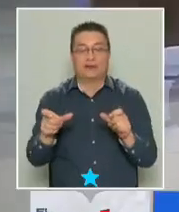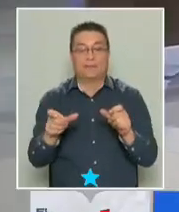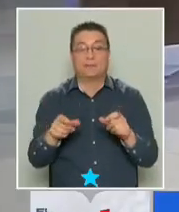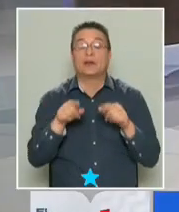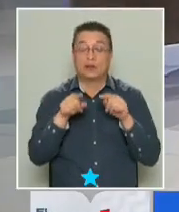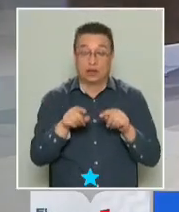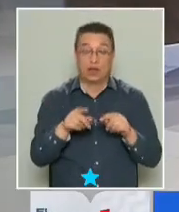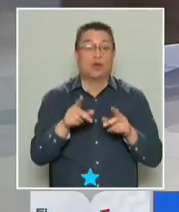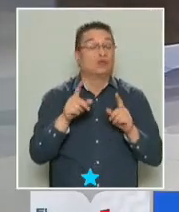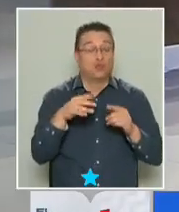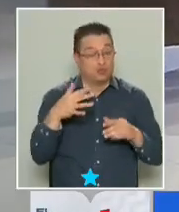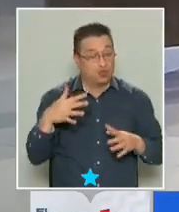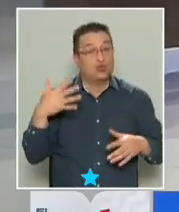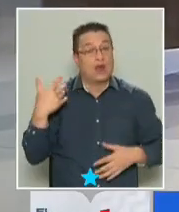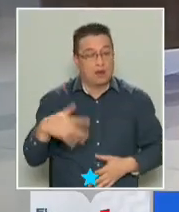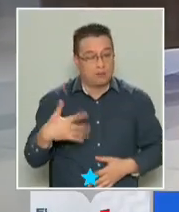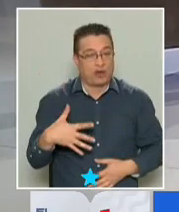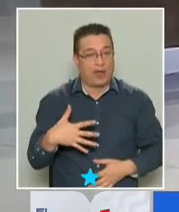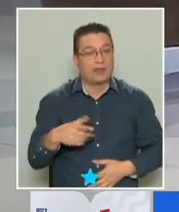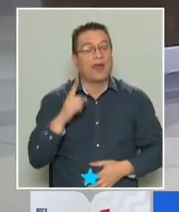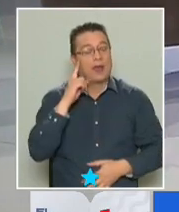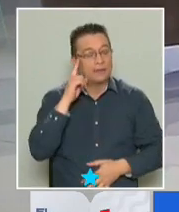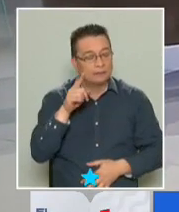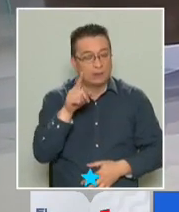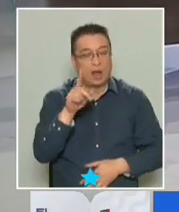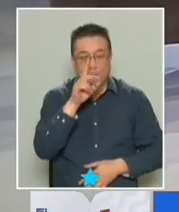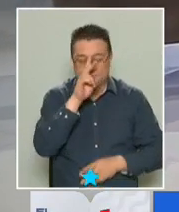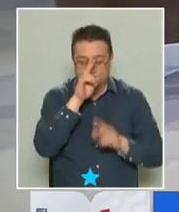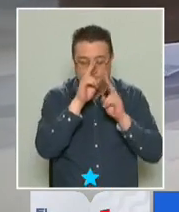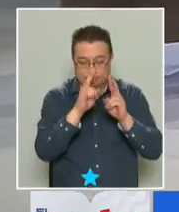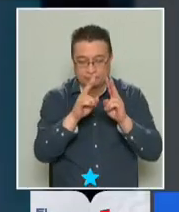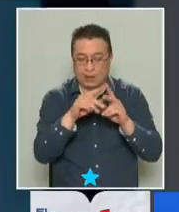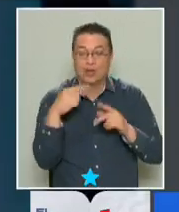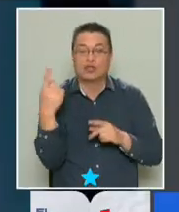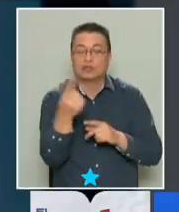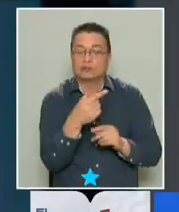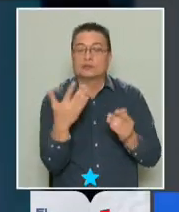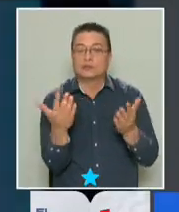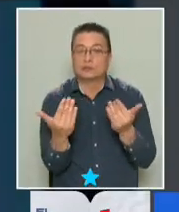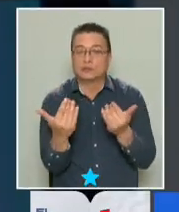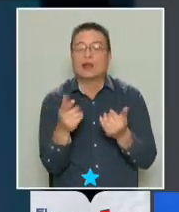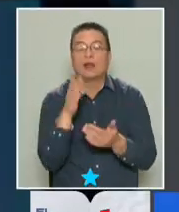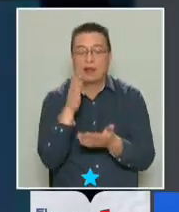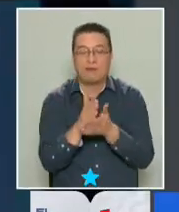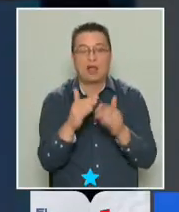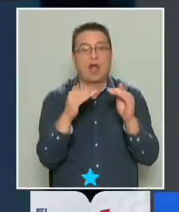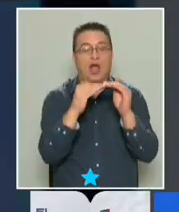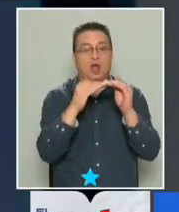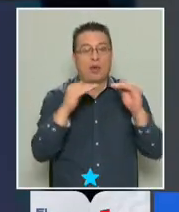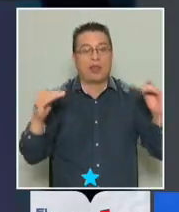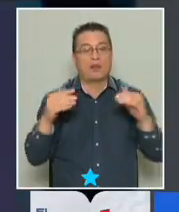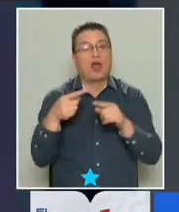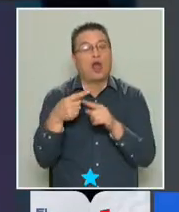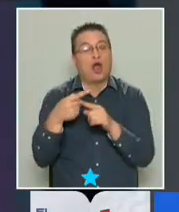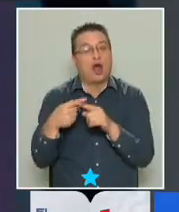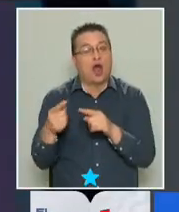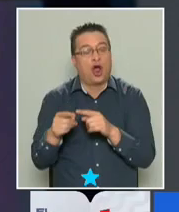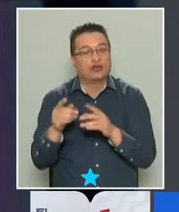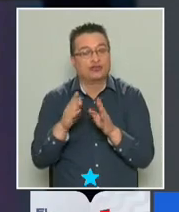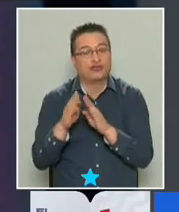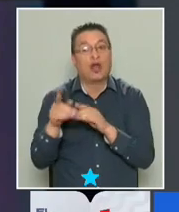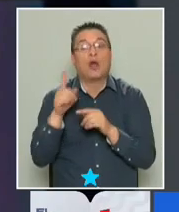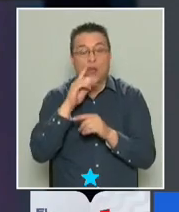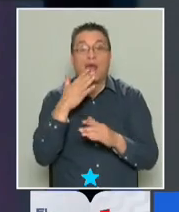esto es bien importante porque en definitiva está reconociendo esta necesidad que todas las personas tengan esta igualdad de otro tipo y persona y parte importante